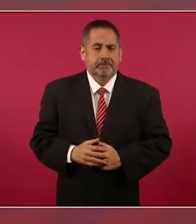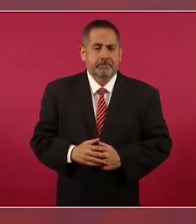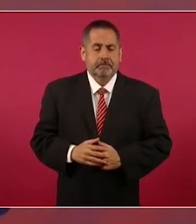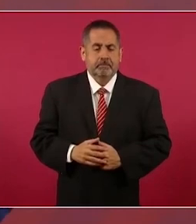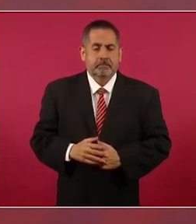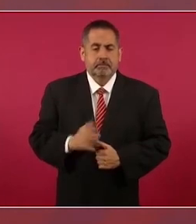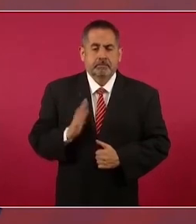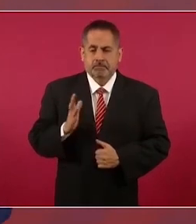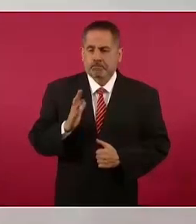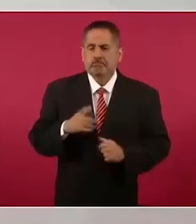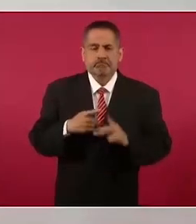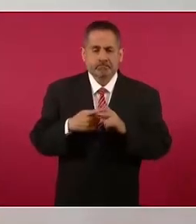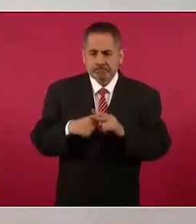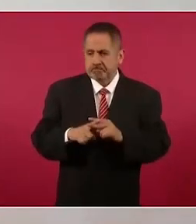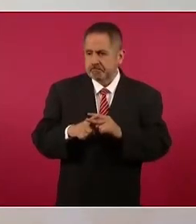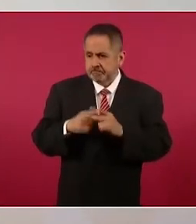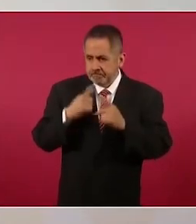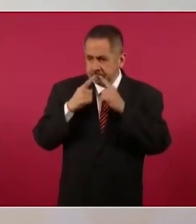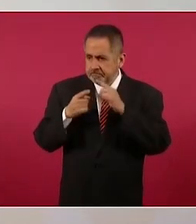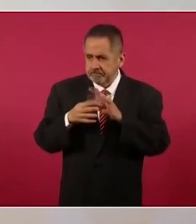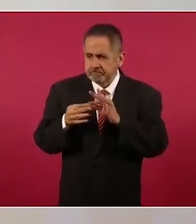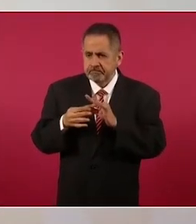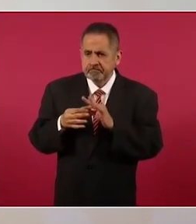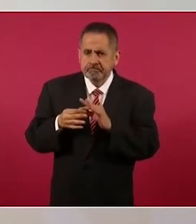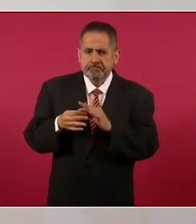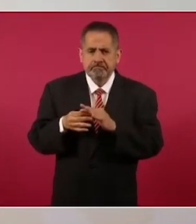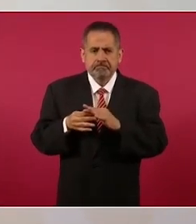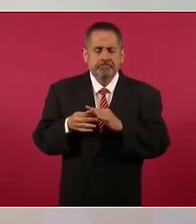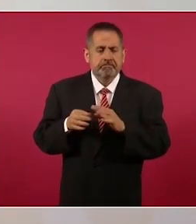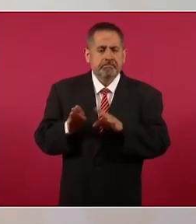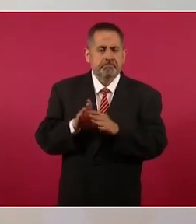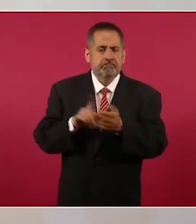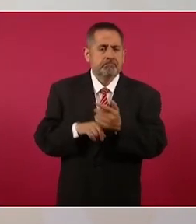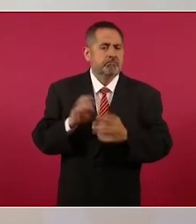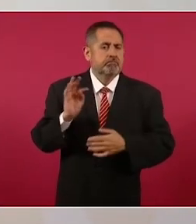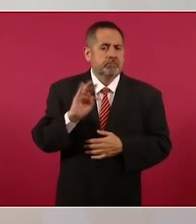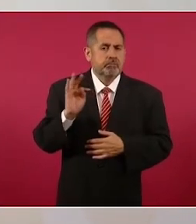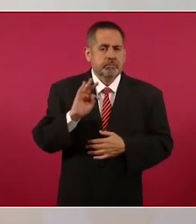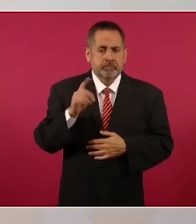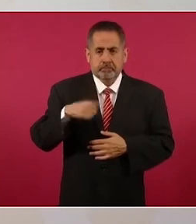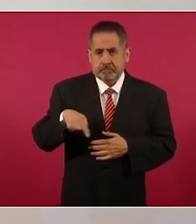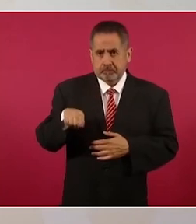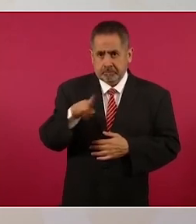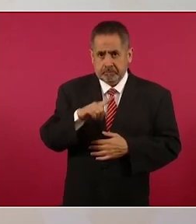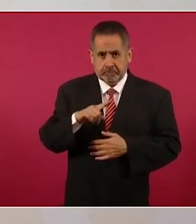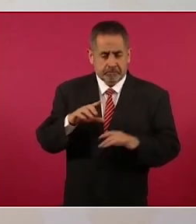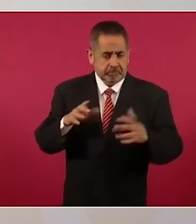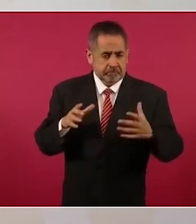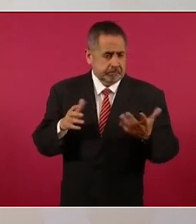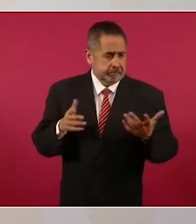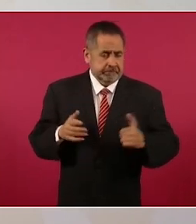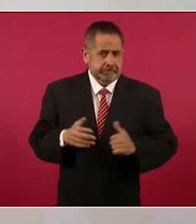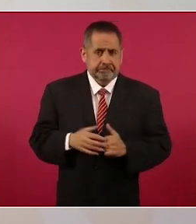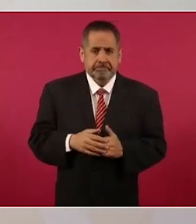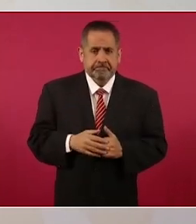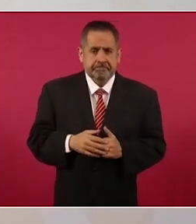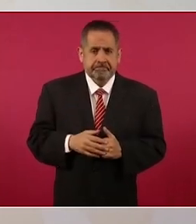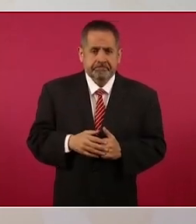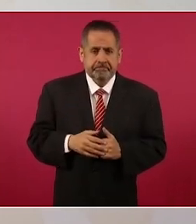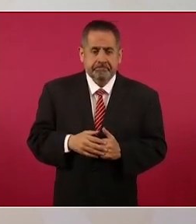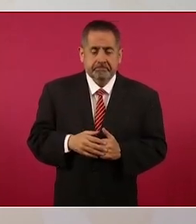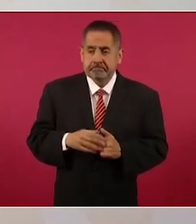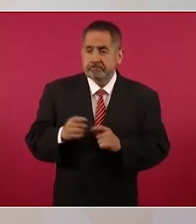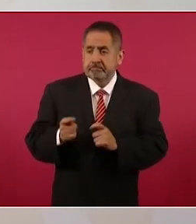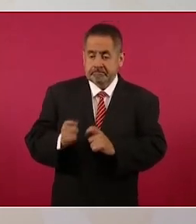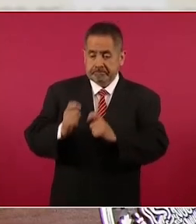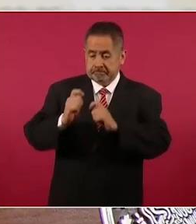ya empezamos. Si no nos toca a